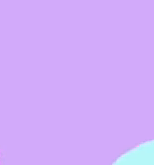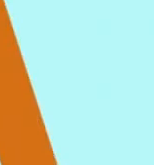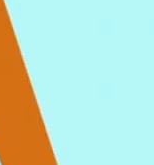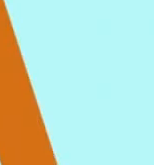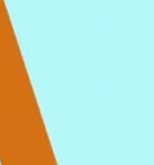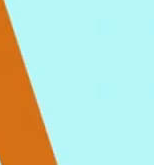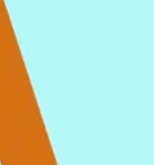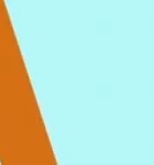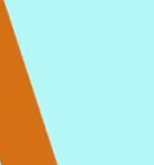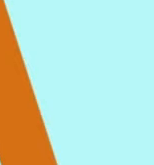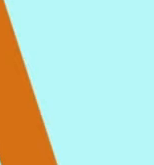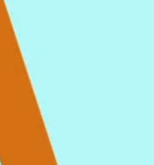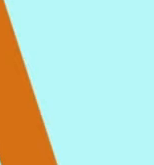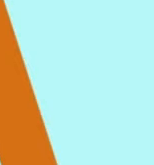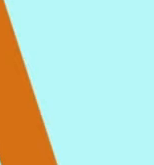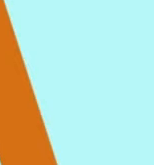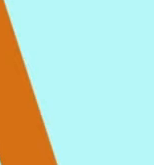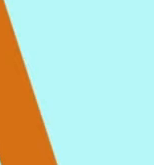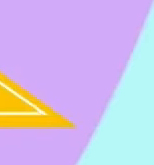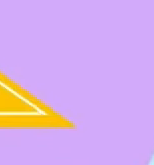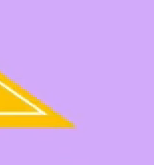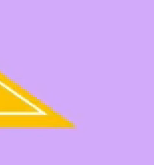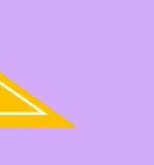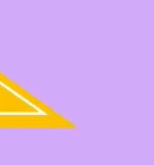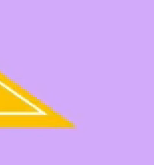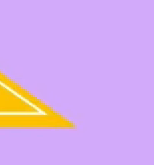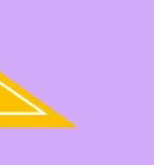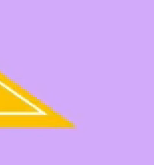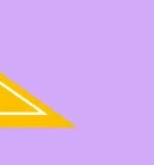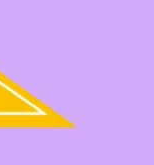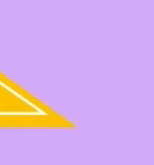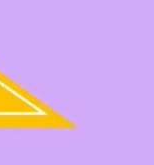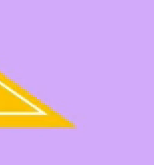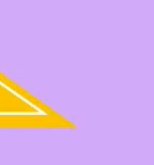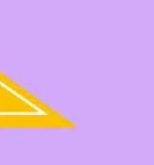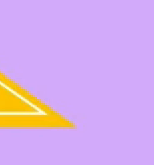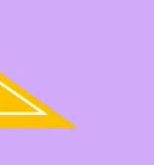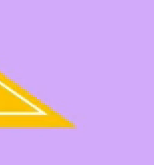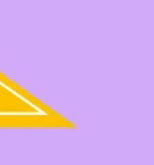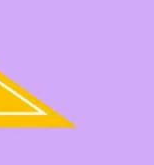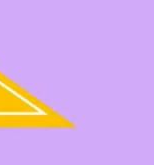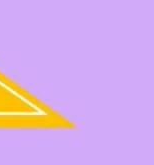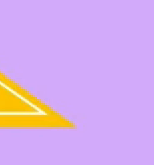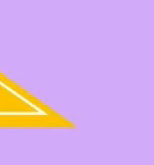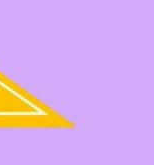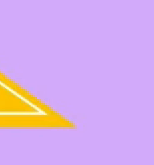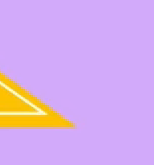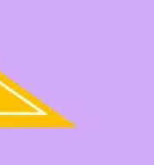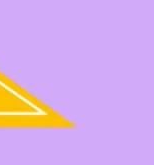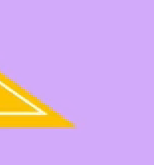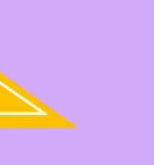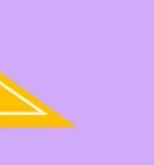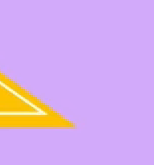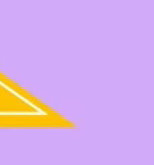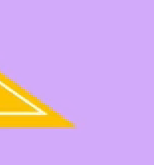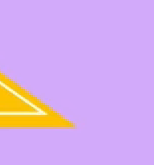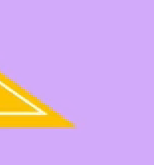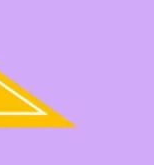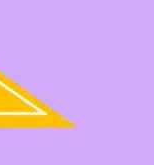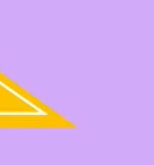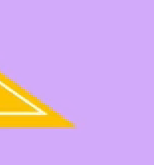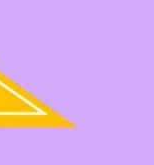y participativos. Es muy importante que sepas que los programas deben incluir al principio y a la mitad de su